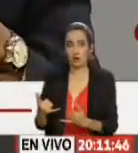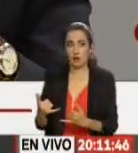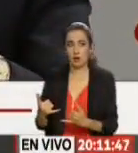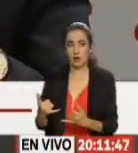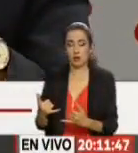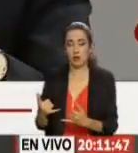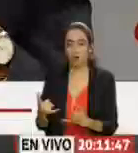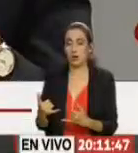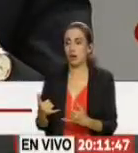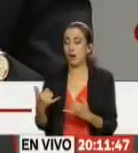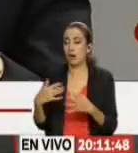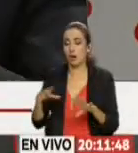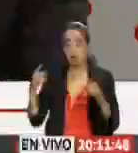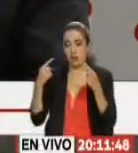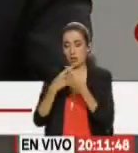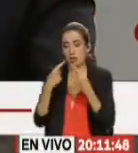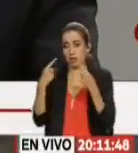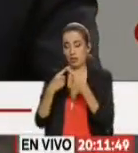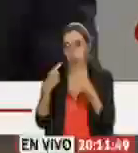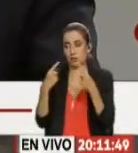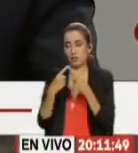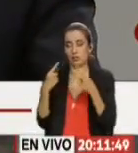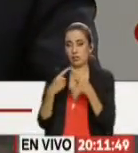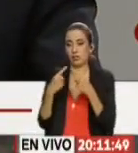están conflictuadas en Venezuela